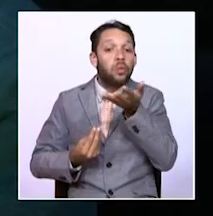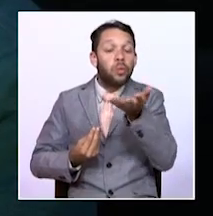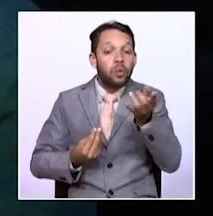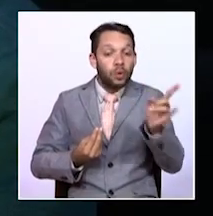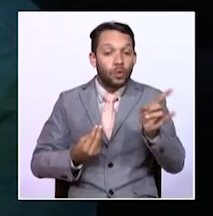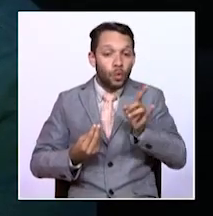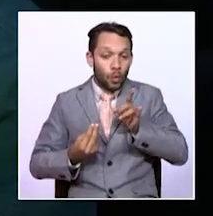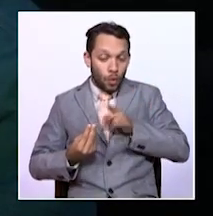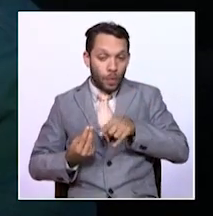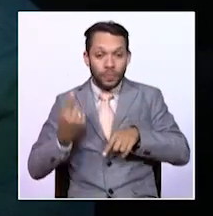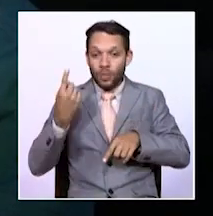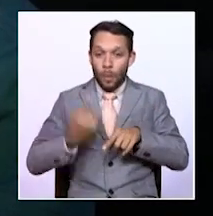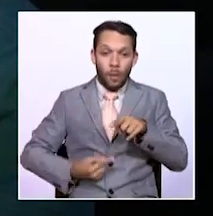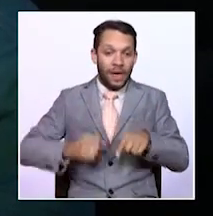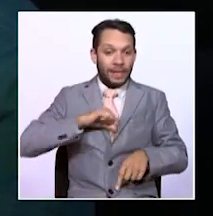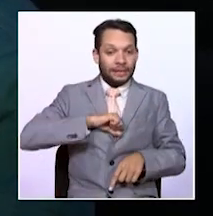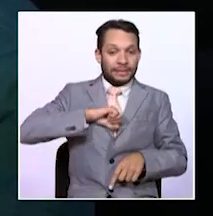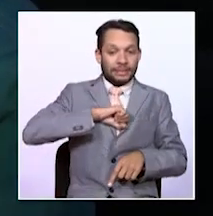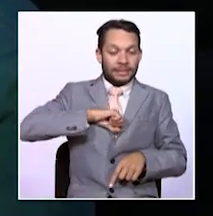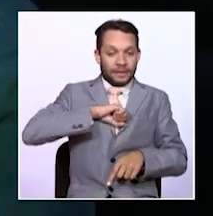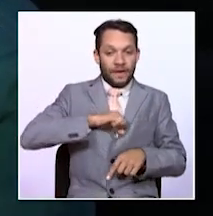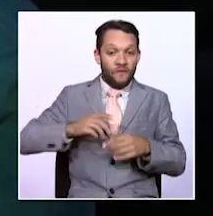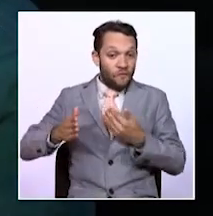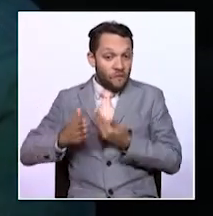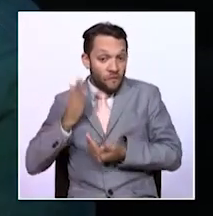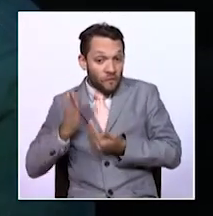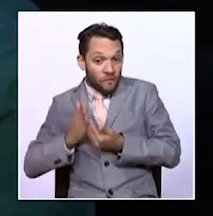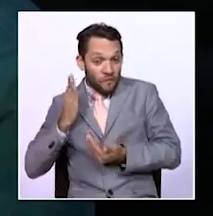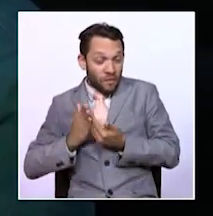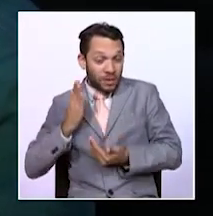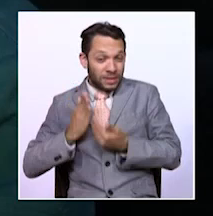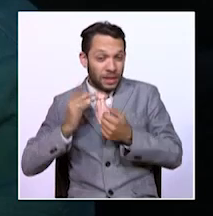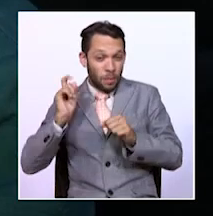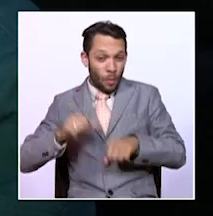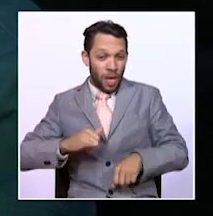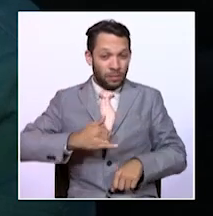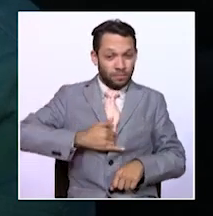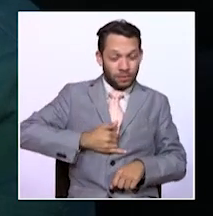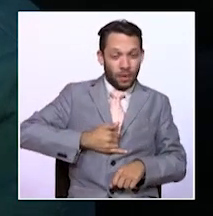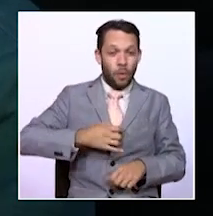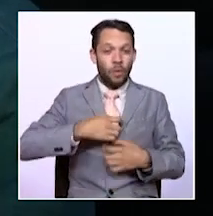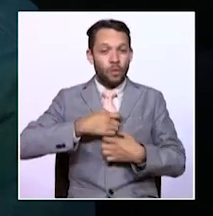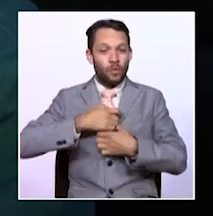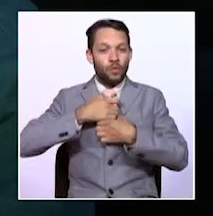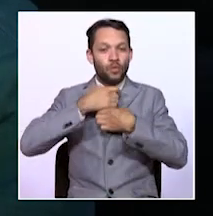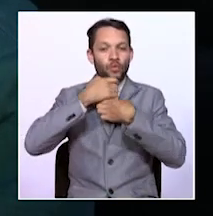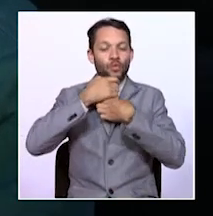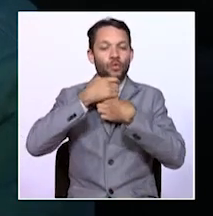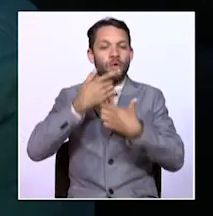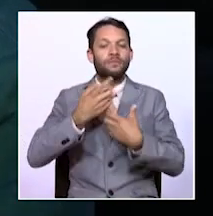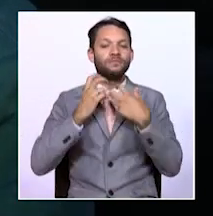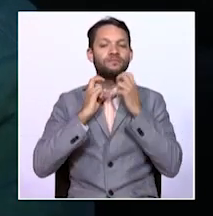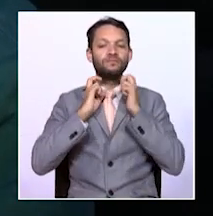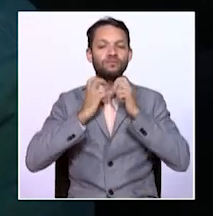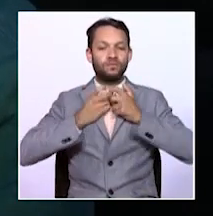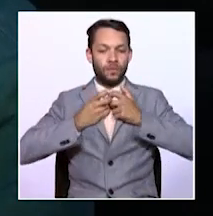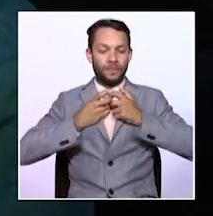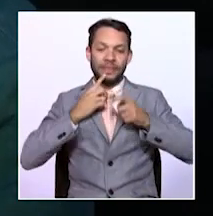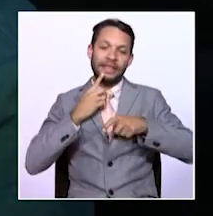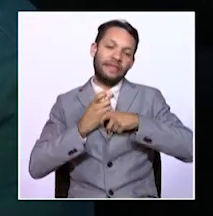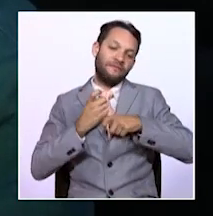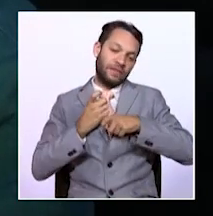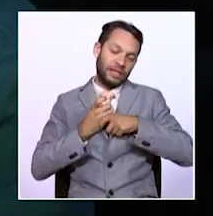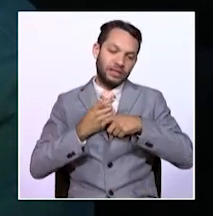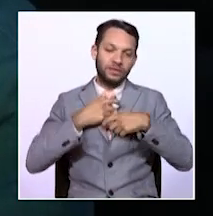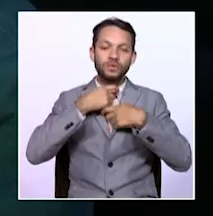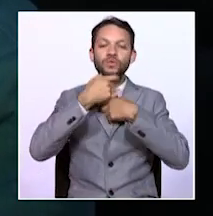la ecografía no es el método por elección para poder ver las vías digestivas. Digamos que en ecografía vamos a ver todos los órganos